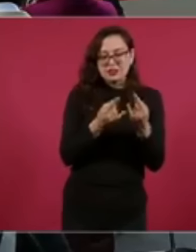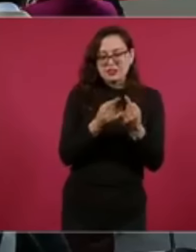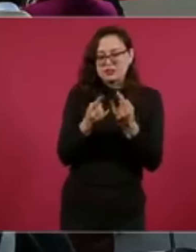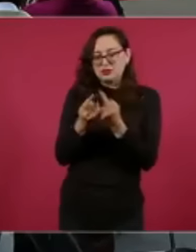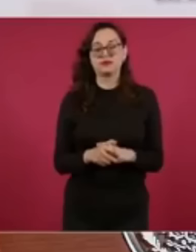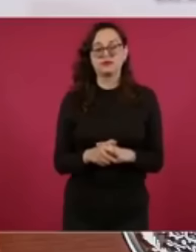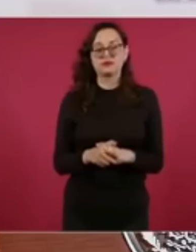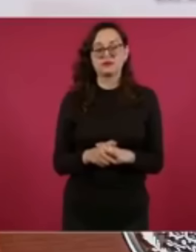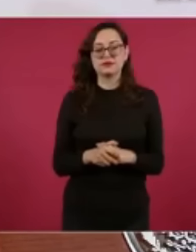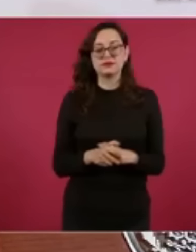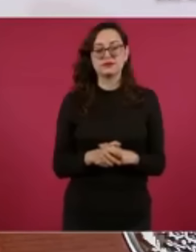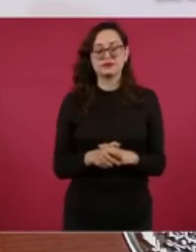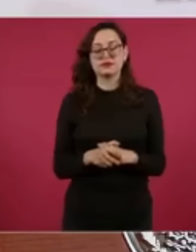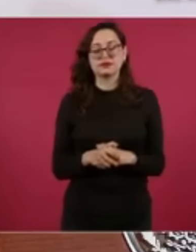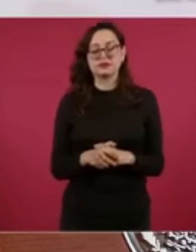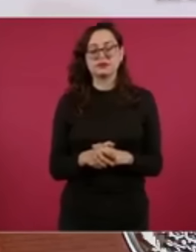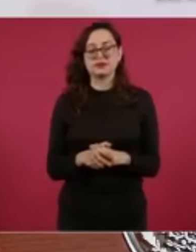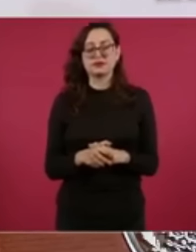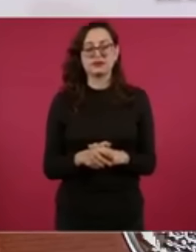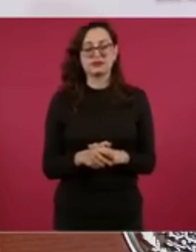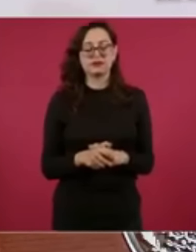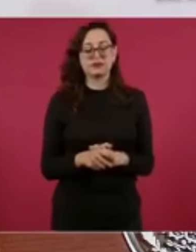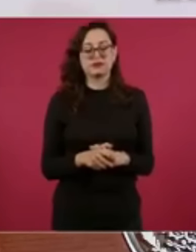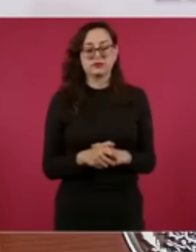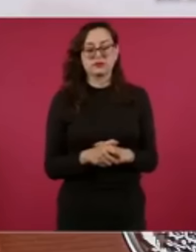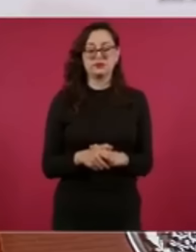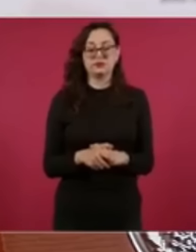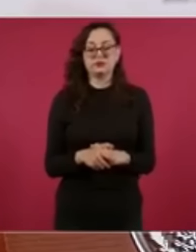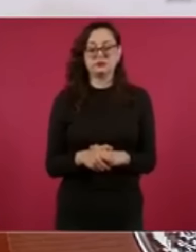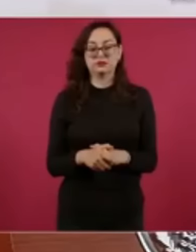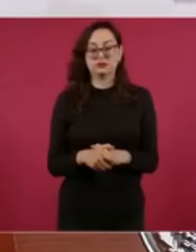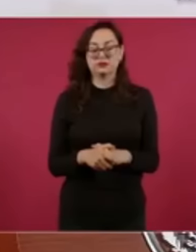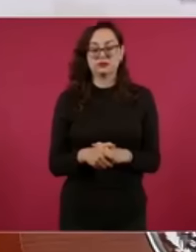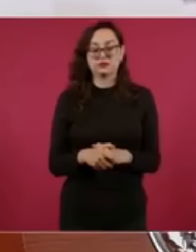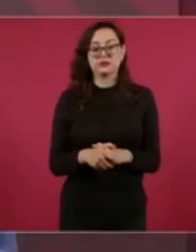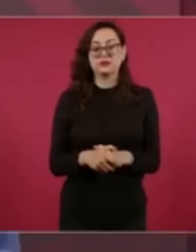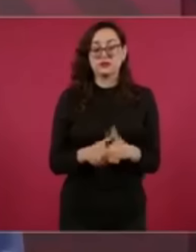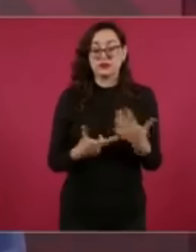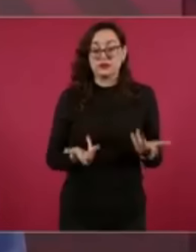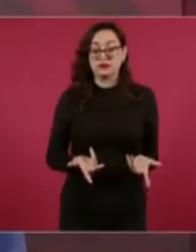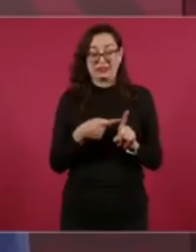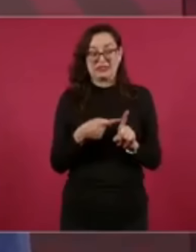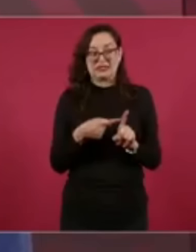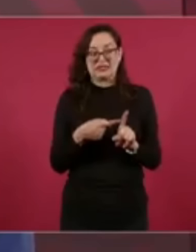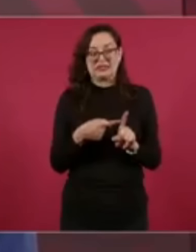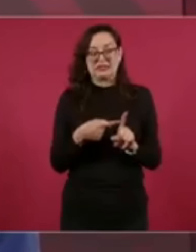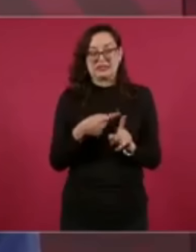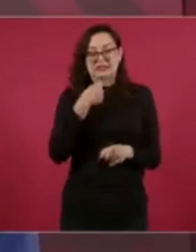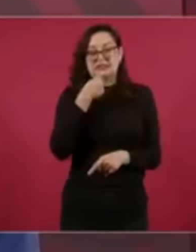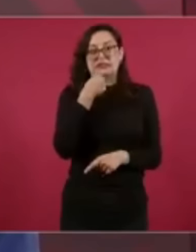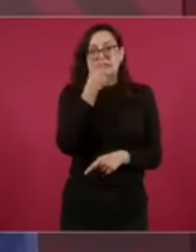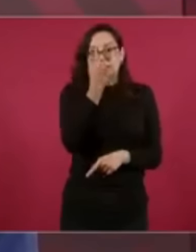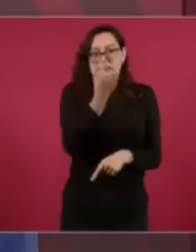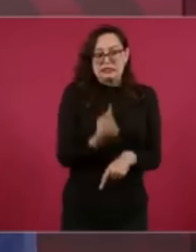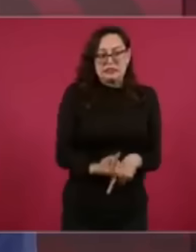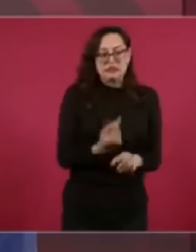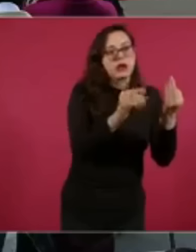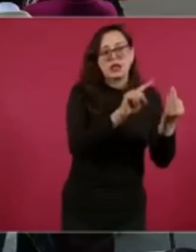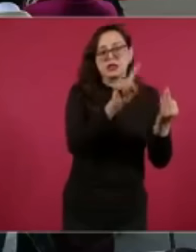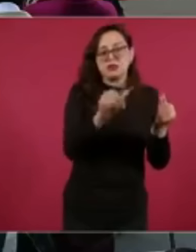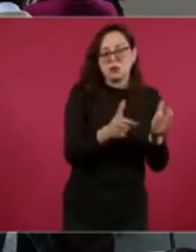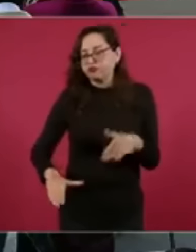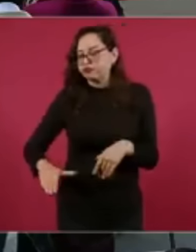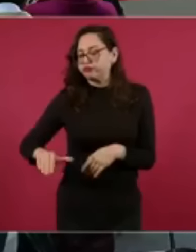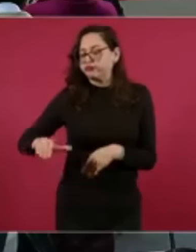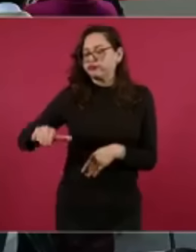mucho tiempo y fue testigo, porque cuando la revolución era niño, pero poco después empezó